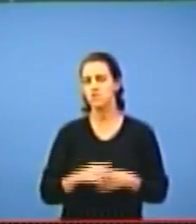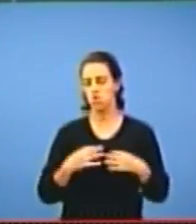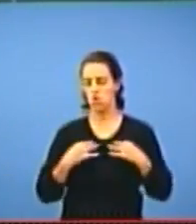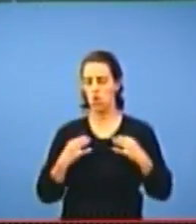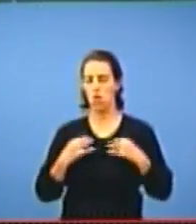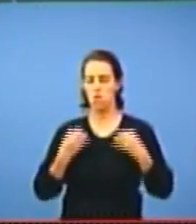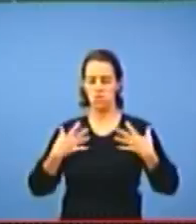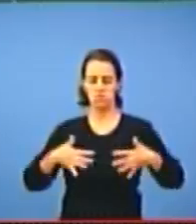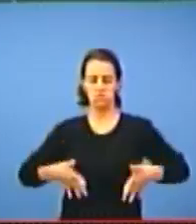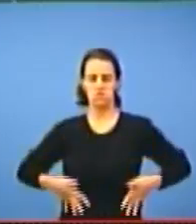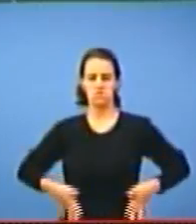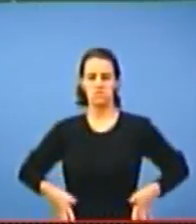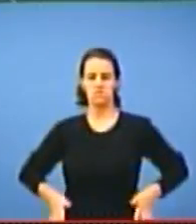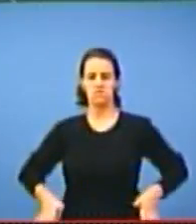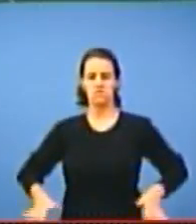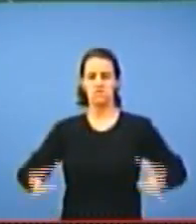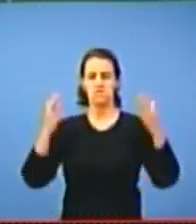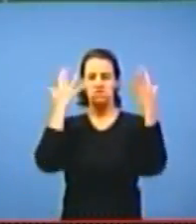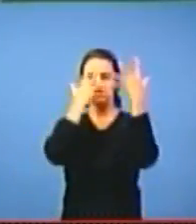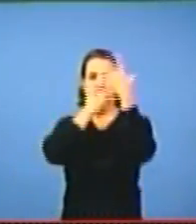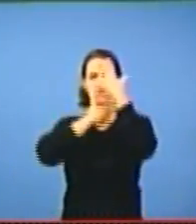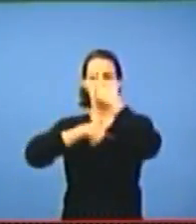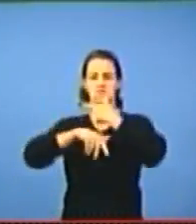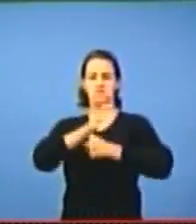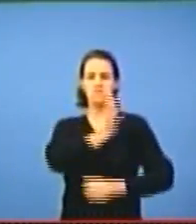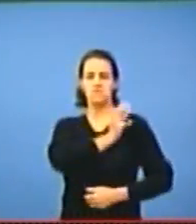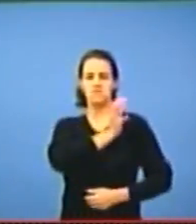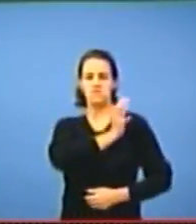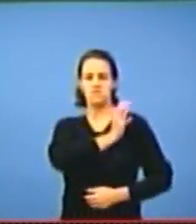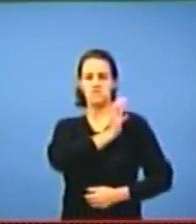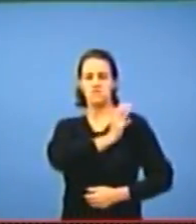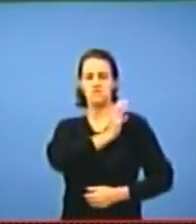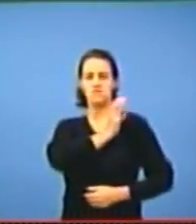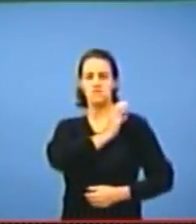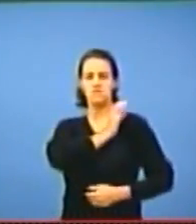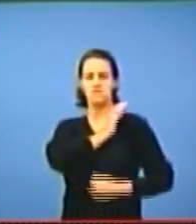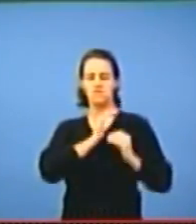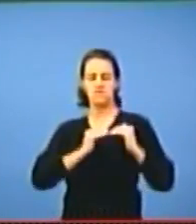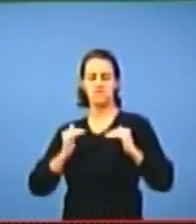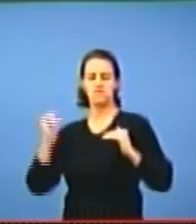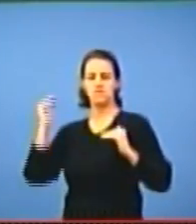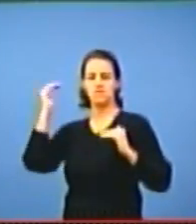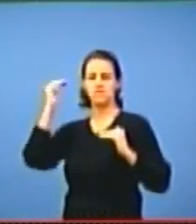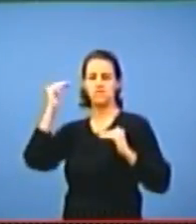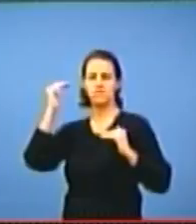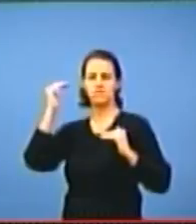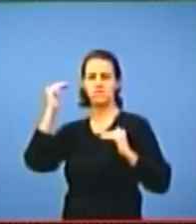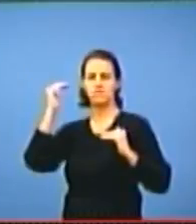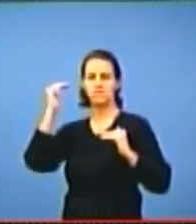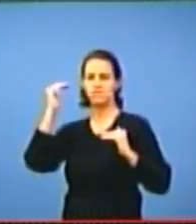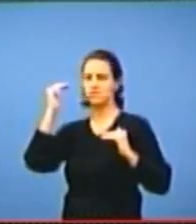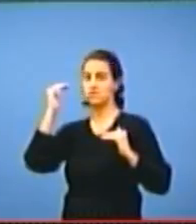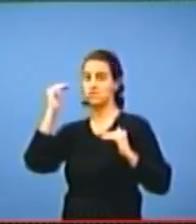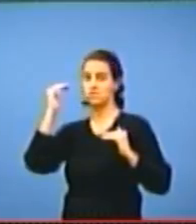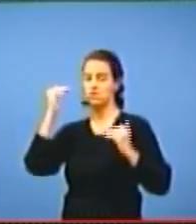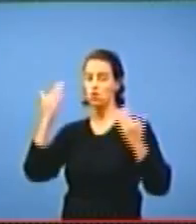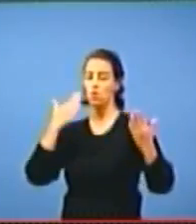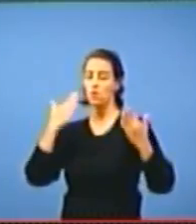Un hombre con su vestidura sacerdotal, con vestiduras ricas. Él estaba haciendo una diferencia entre religión y obra.